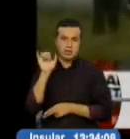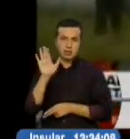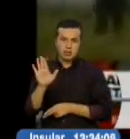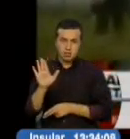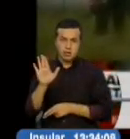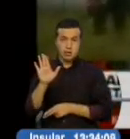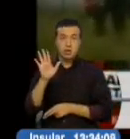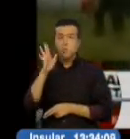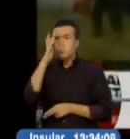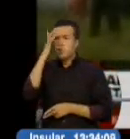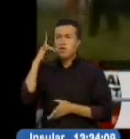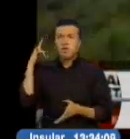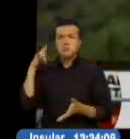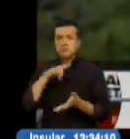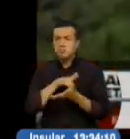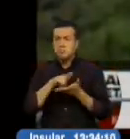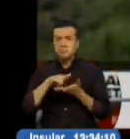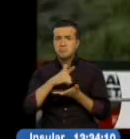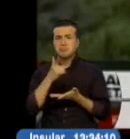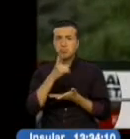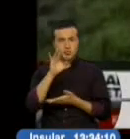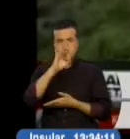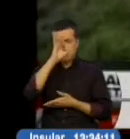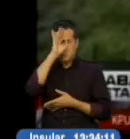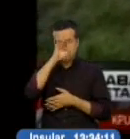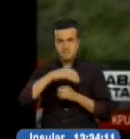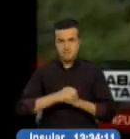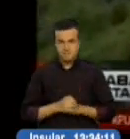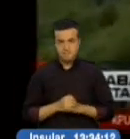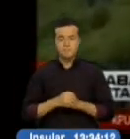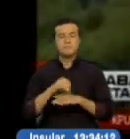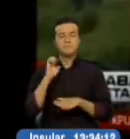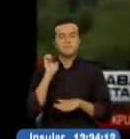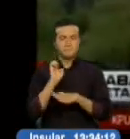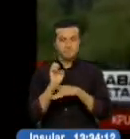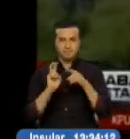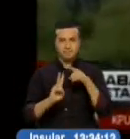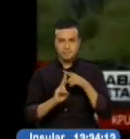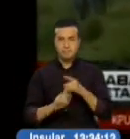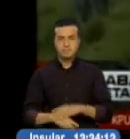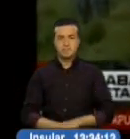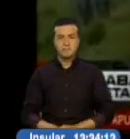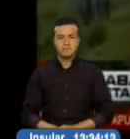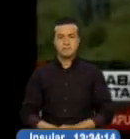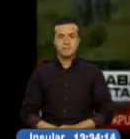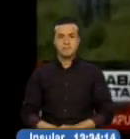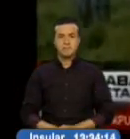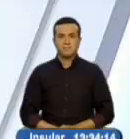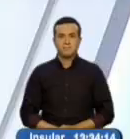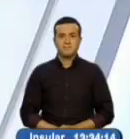causa exacta del incidente aún se desconoce. Fernanda de la Bastida, Ecuador TV.